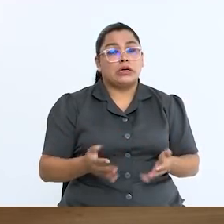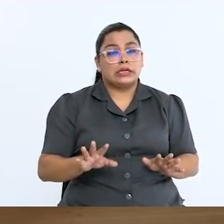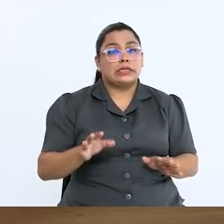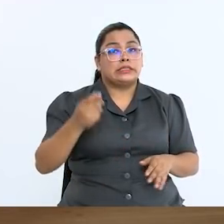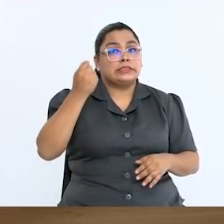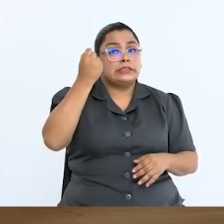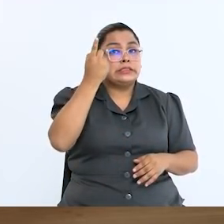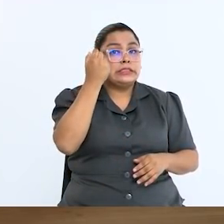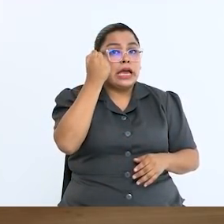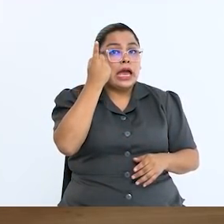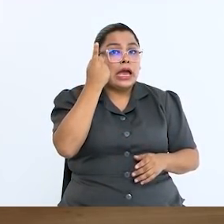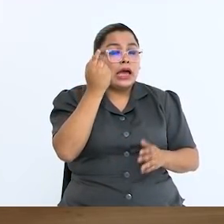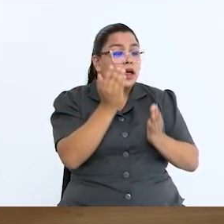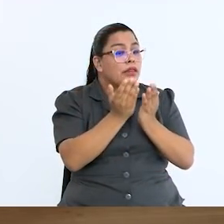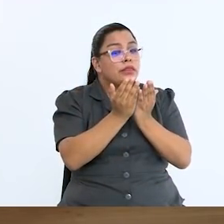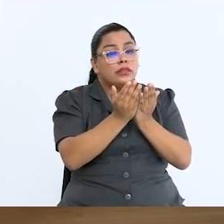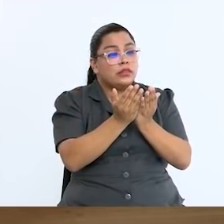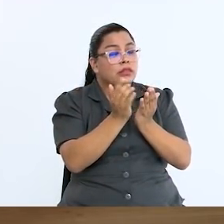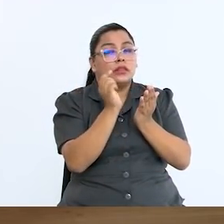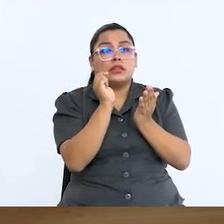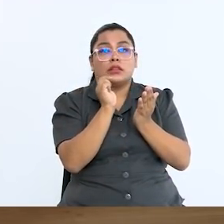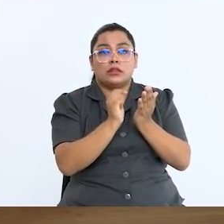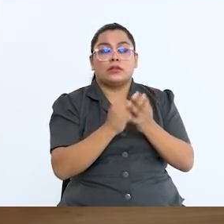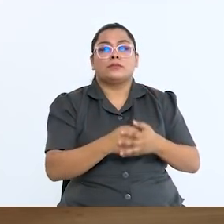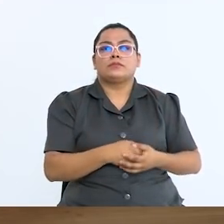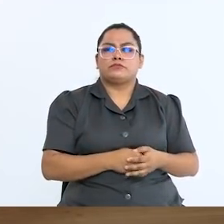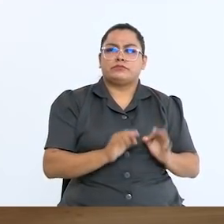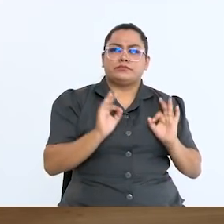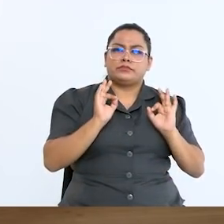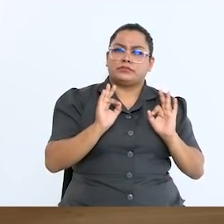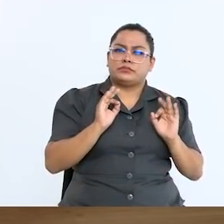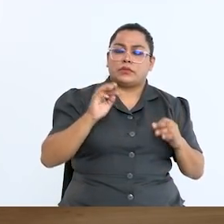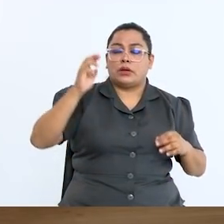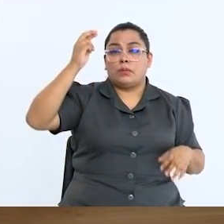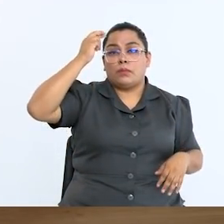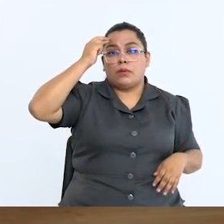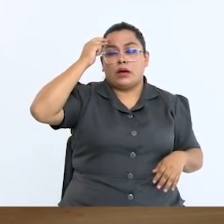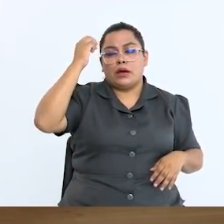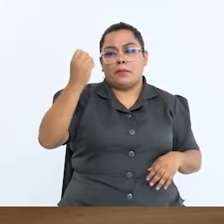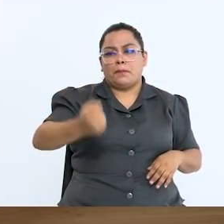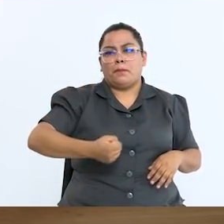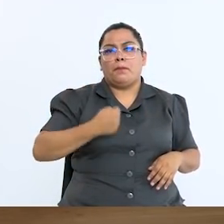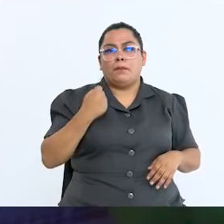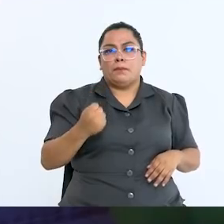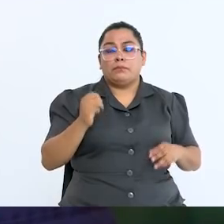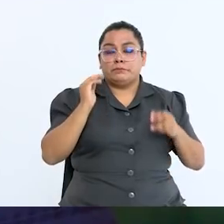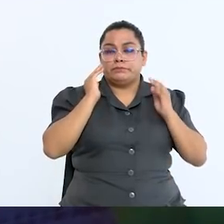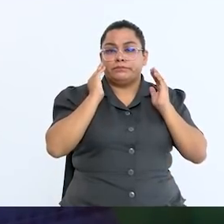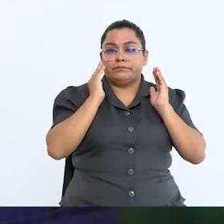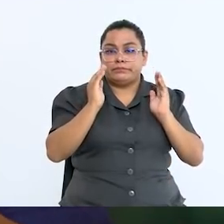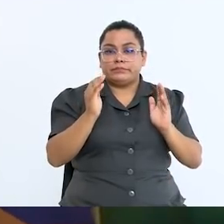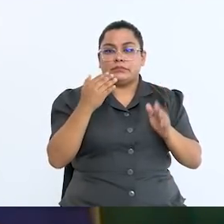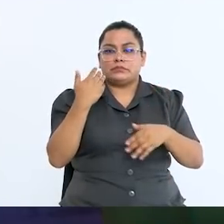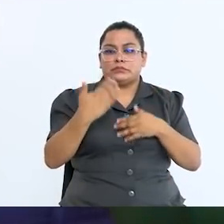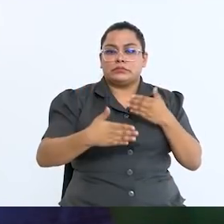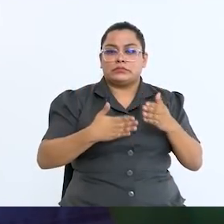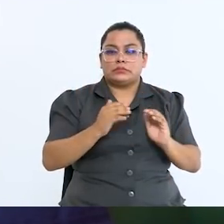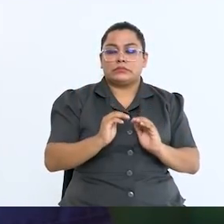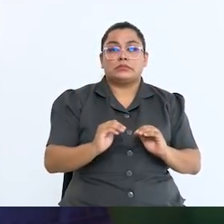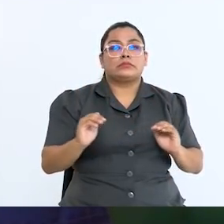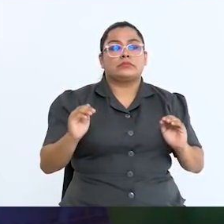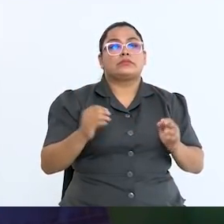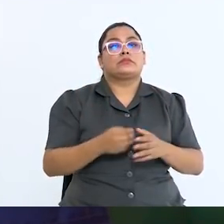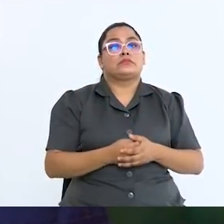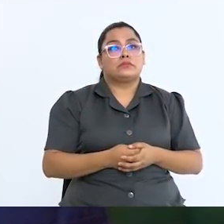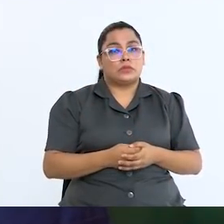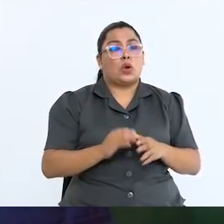ya decodifica y comprende lo que dice el texto. Perfecto. Y por eso es importante, Alondra, estar pendiente del progreso de los